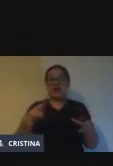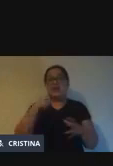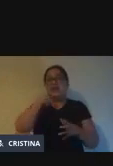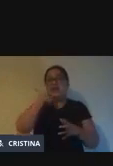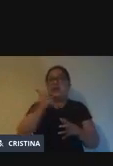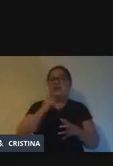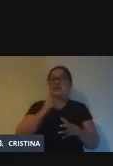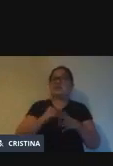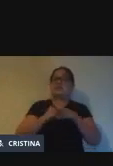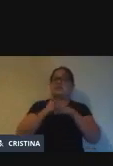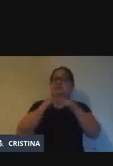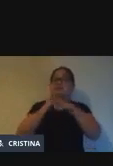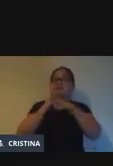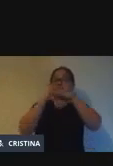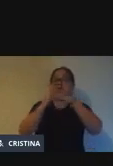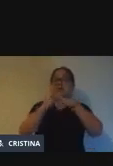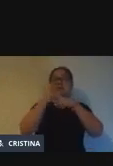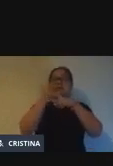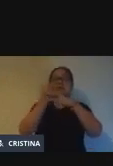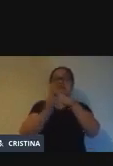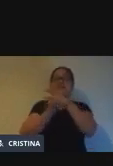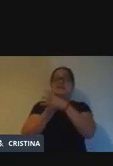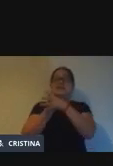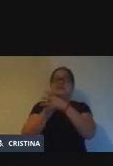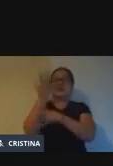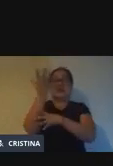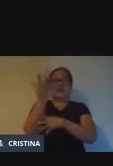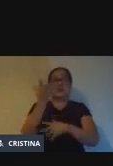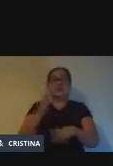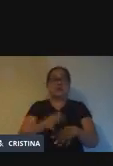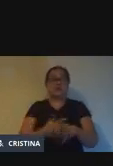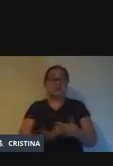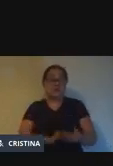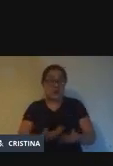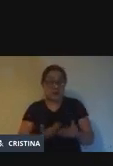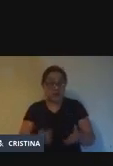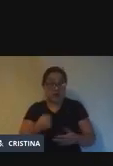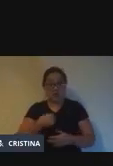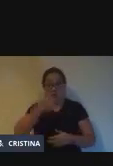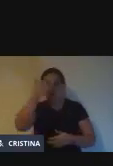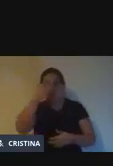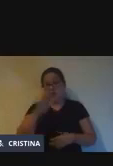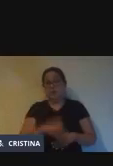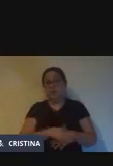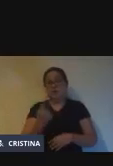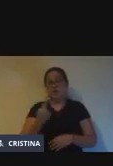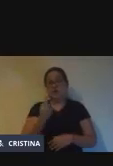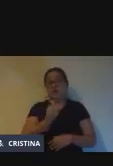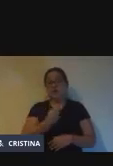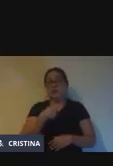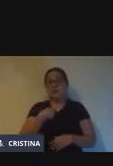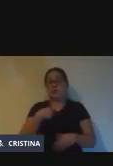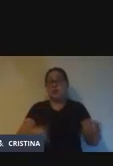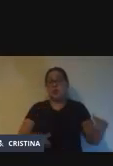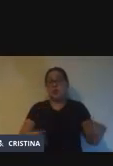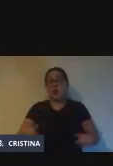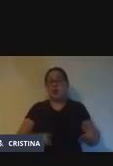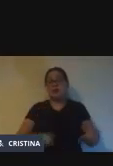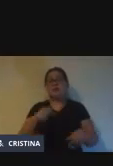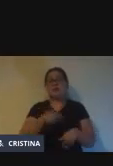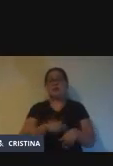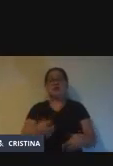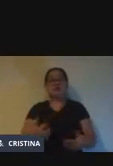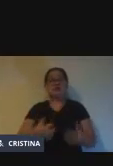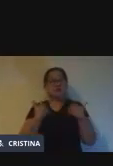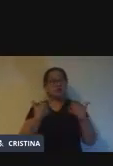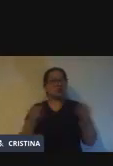tal manera que ya no sé por qué estoy irritable. Pero no me digas, porque entonces no es quien